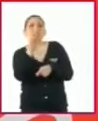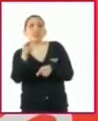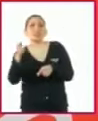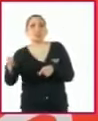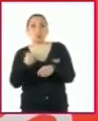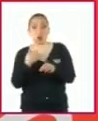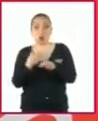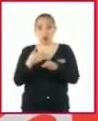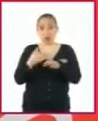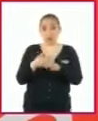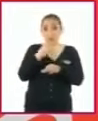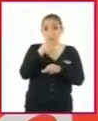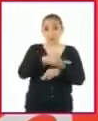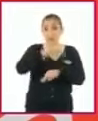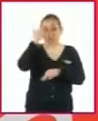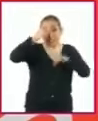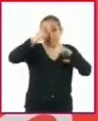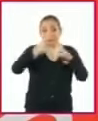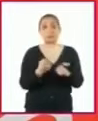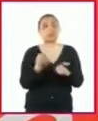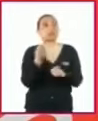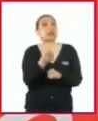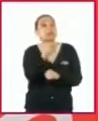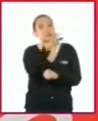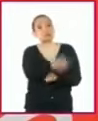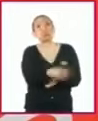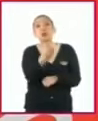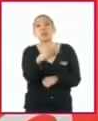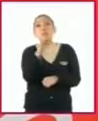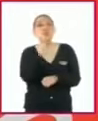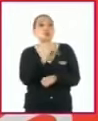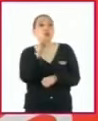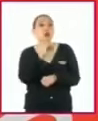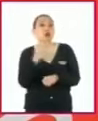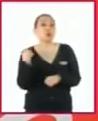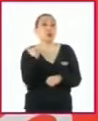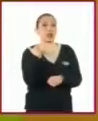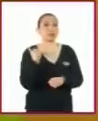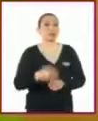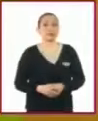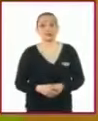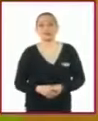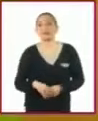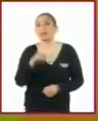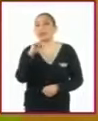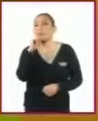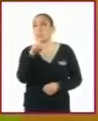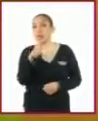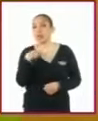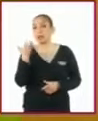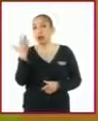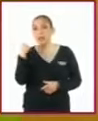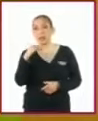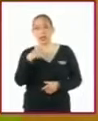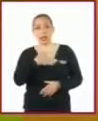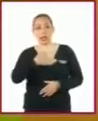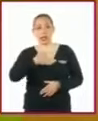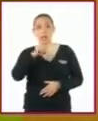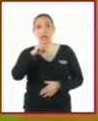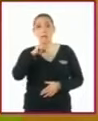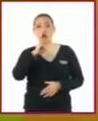en la actualidad no se sabe a ciencia cierta el nombre de la modelo. También perteneció a Napoleón